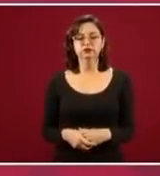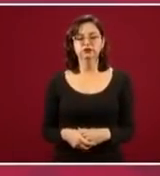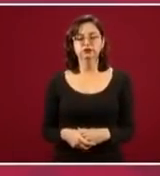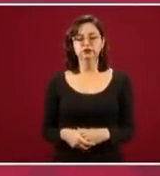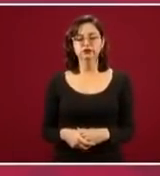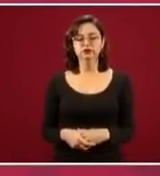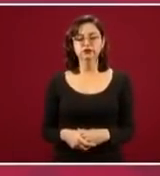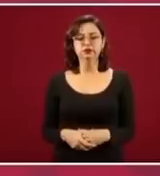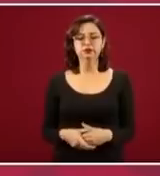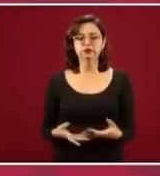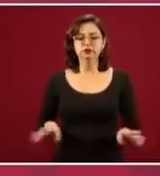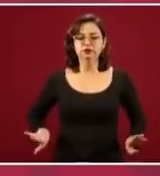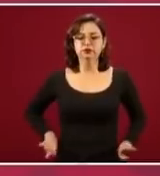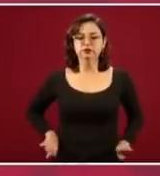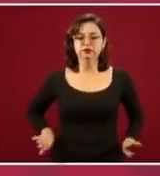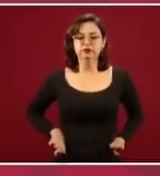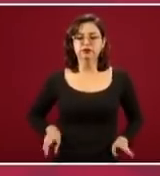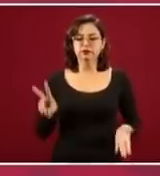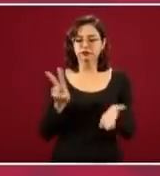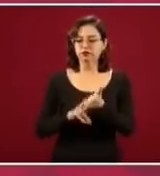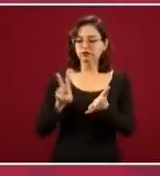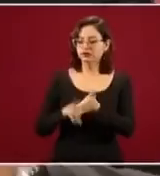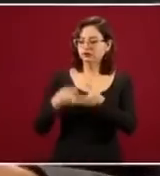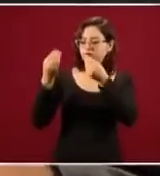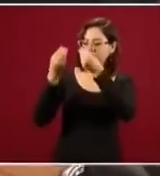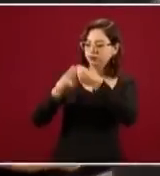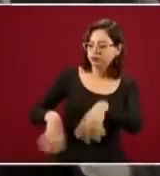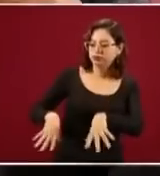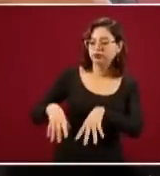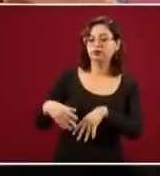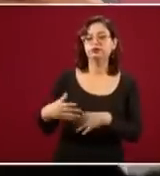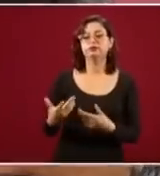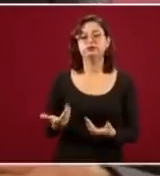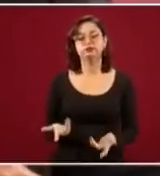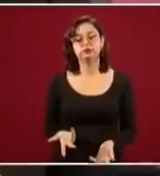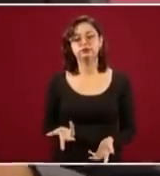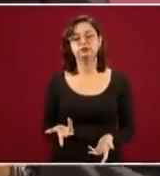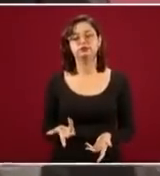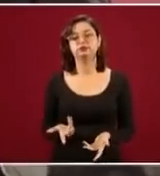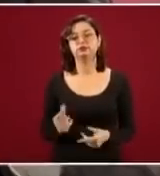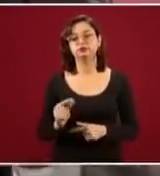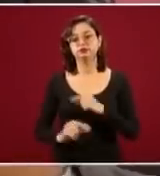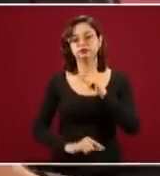ciertos valores y entró a